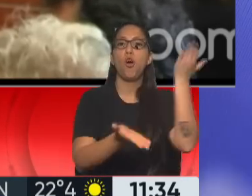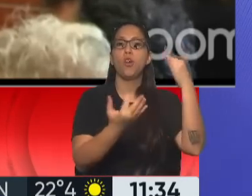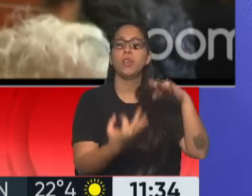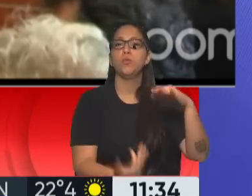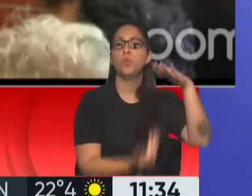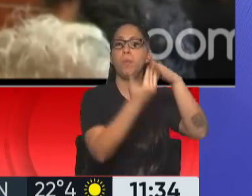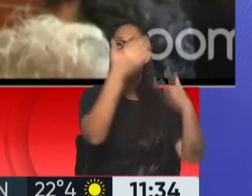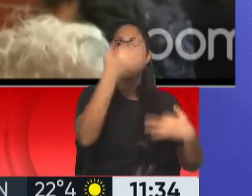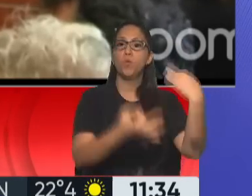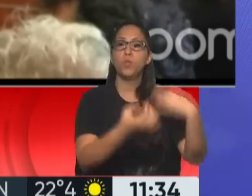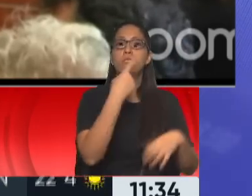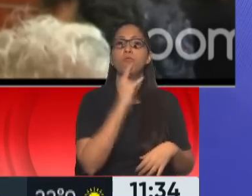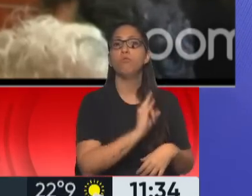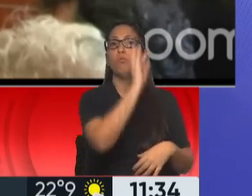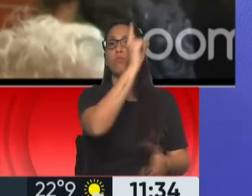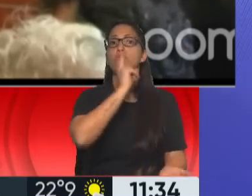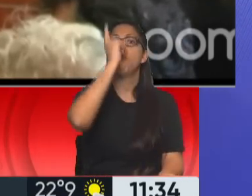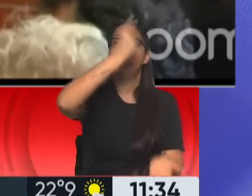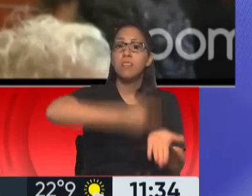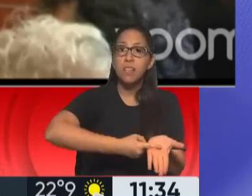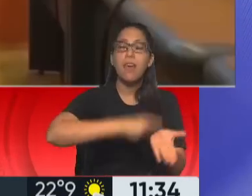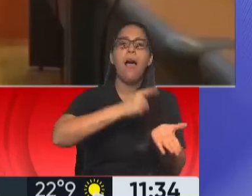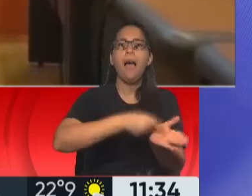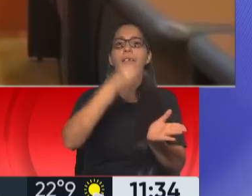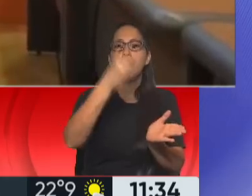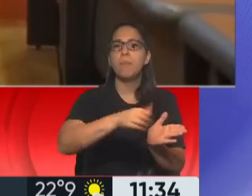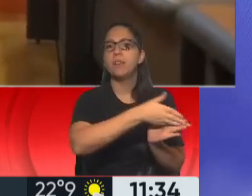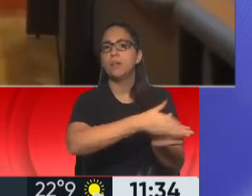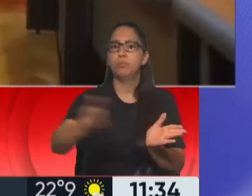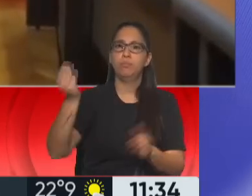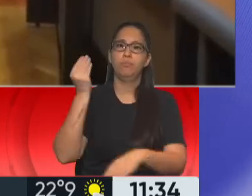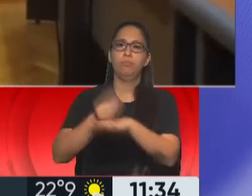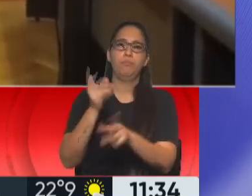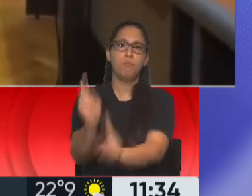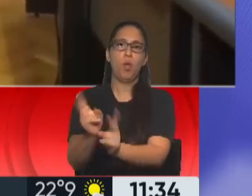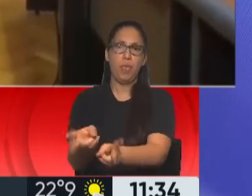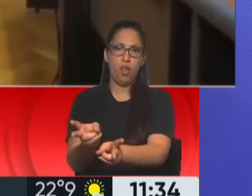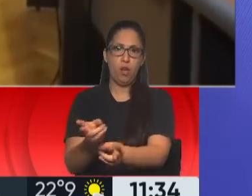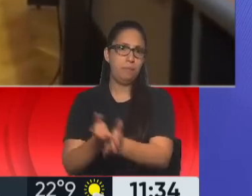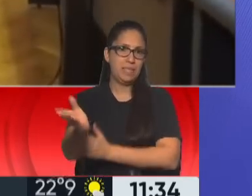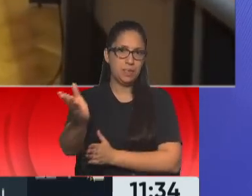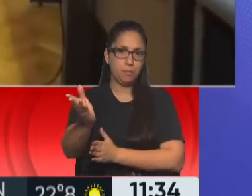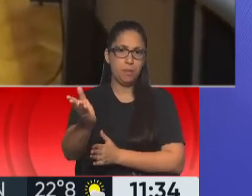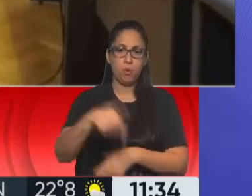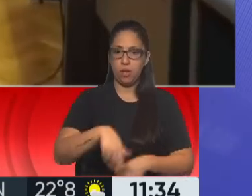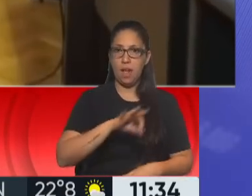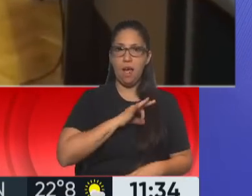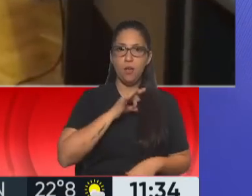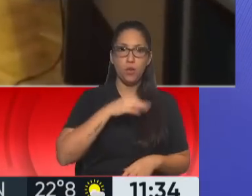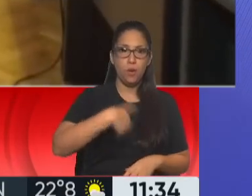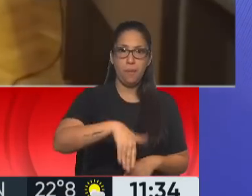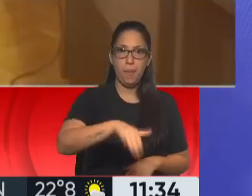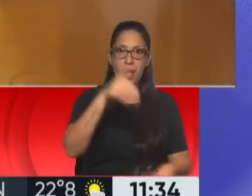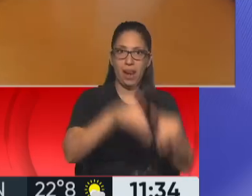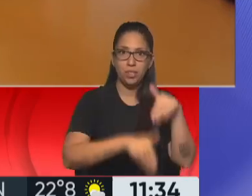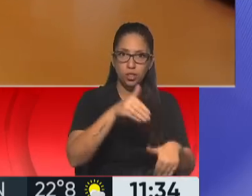Justicia, la Corte dé su veredicto, digamos, por la cercanía que hay en un año electoral, ¿no? Y